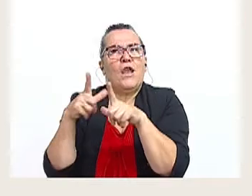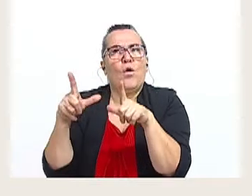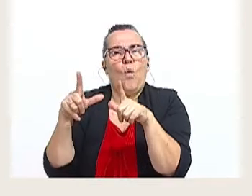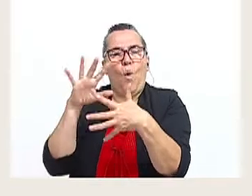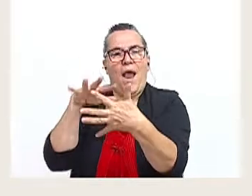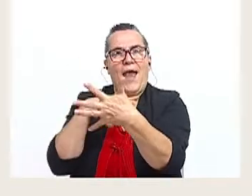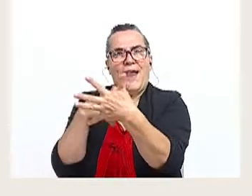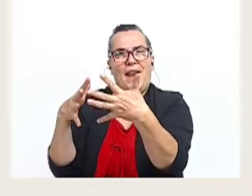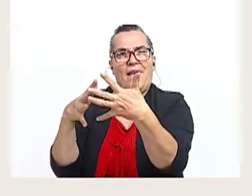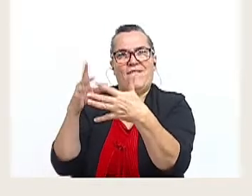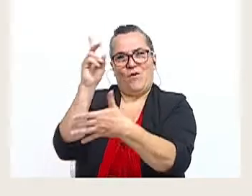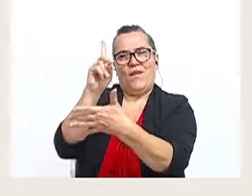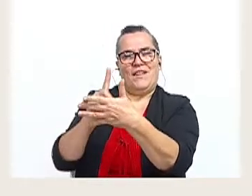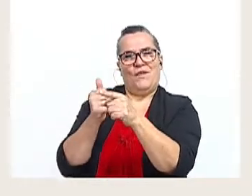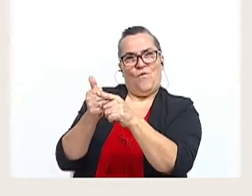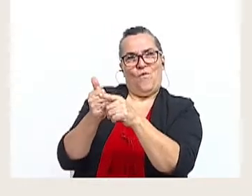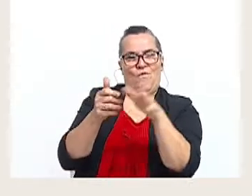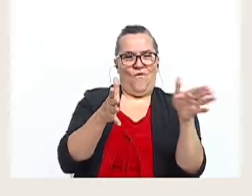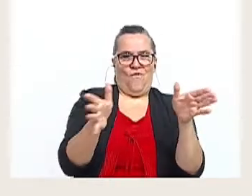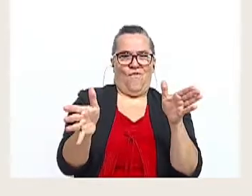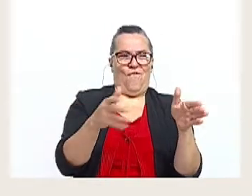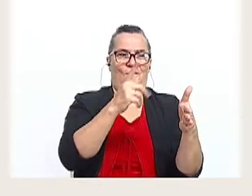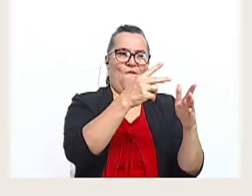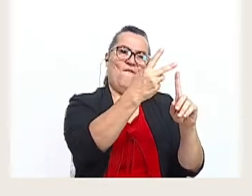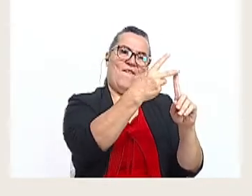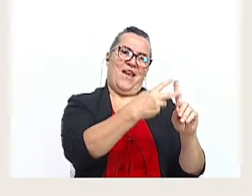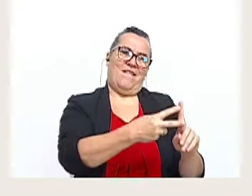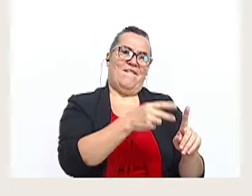gráfico, el dibujo.